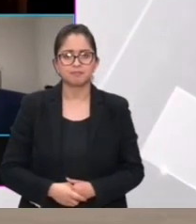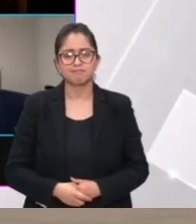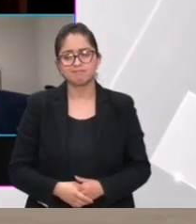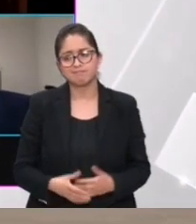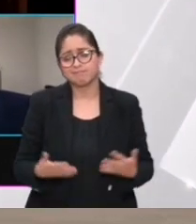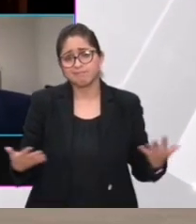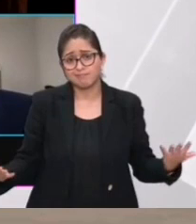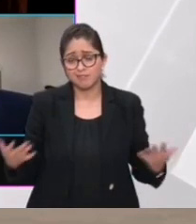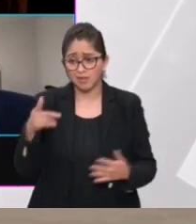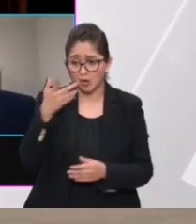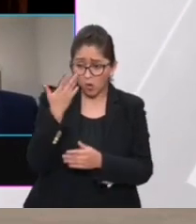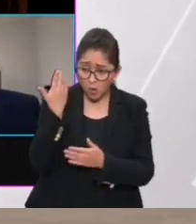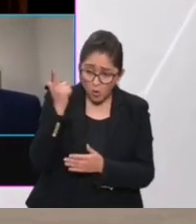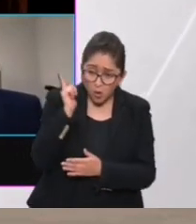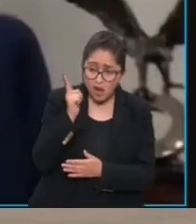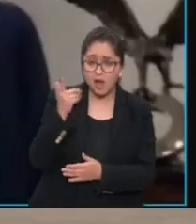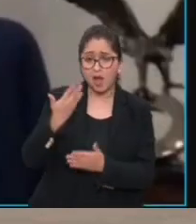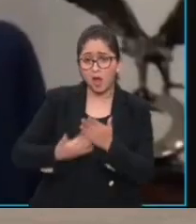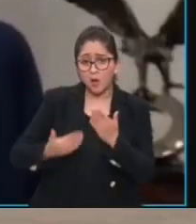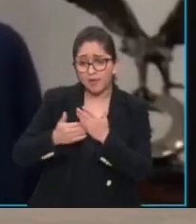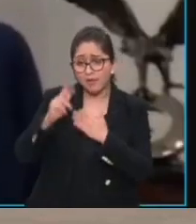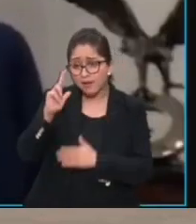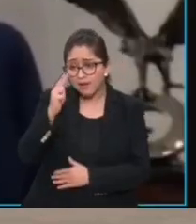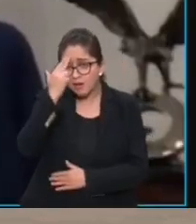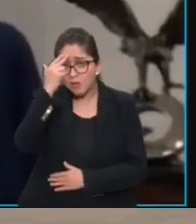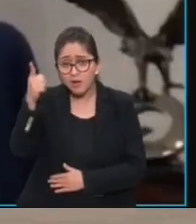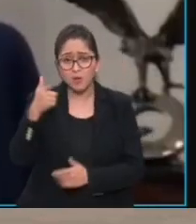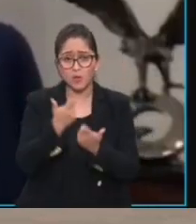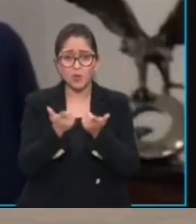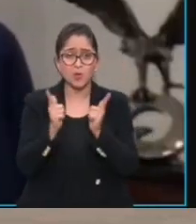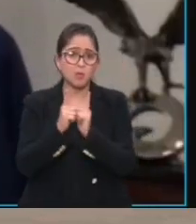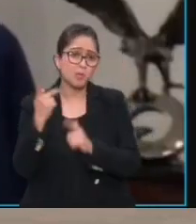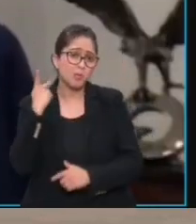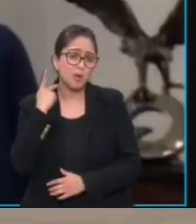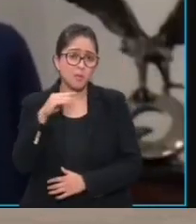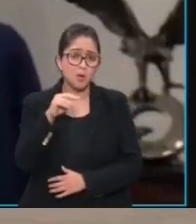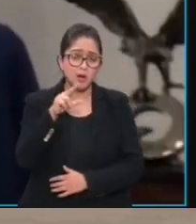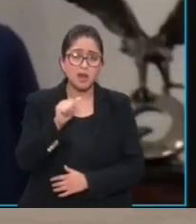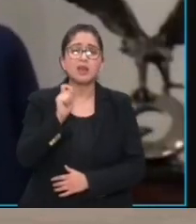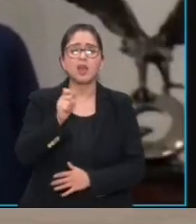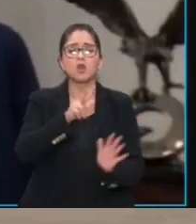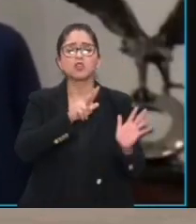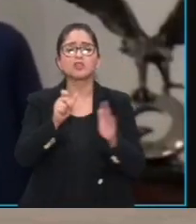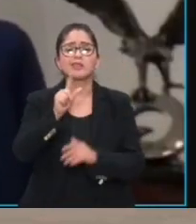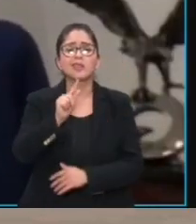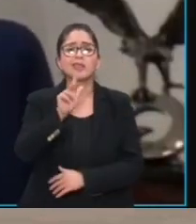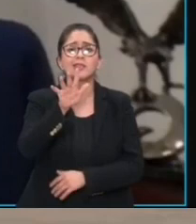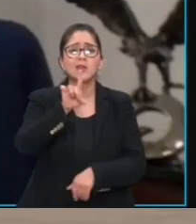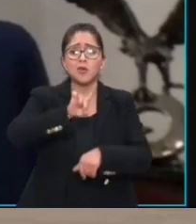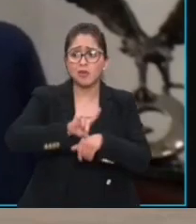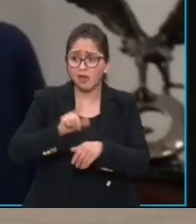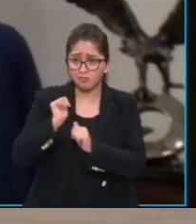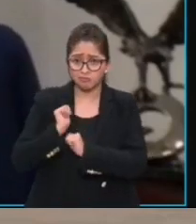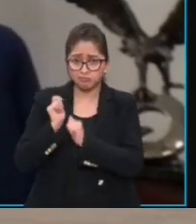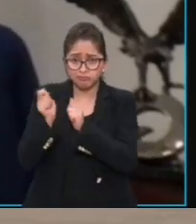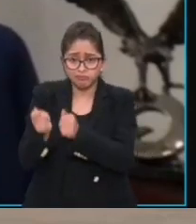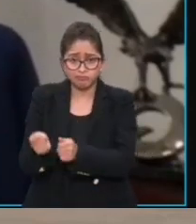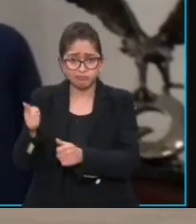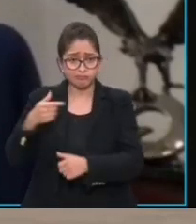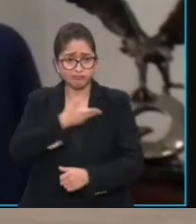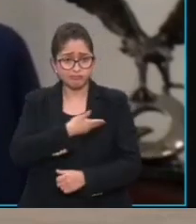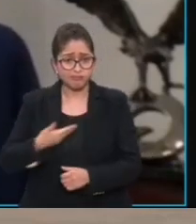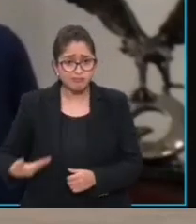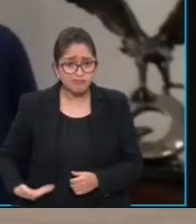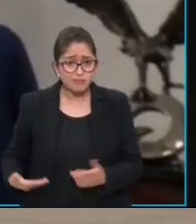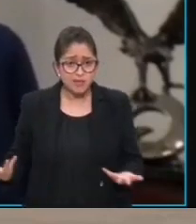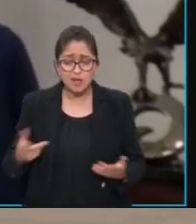al representante Morena que ellos ya llevan 865 días instalados en el gobierno, 694 días de que le